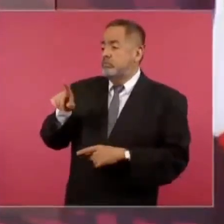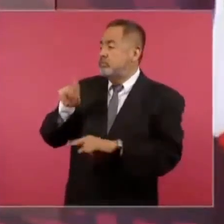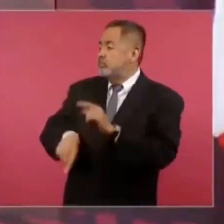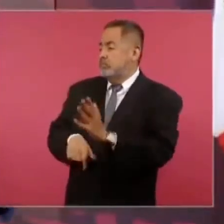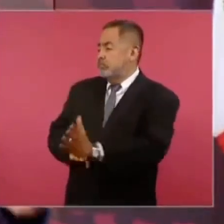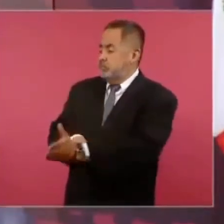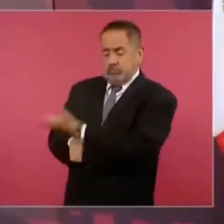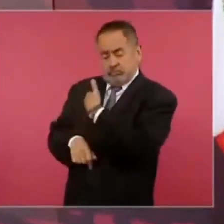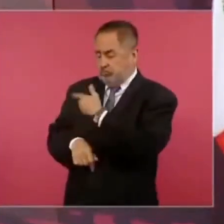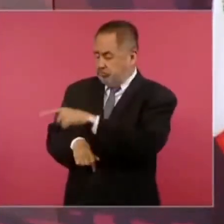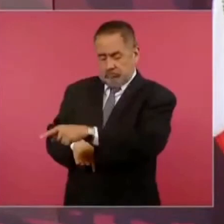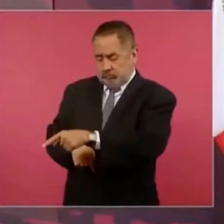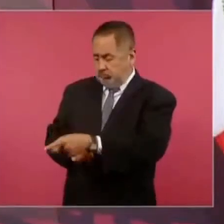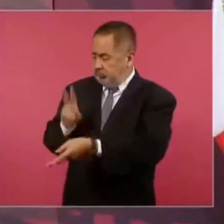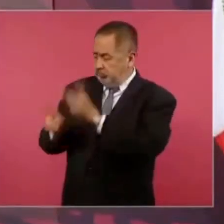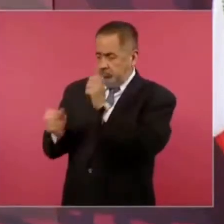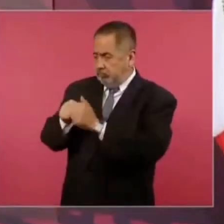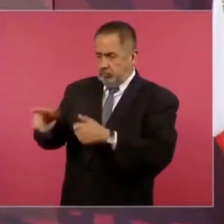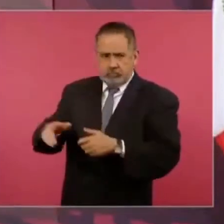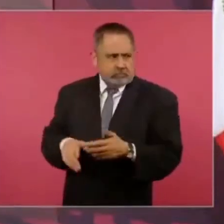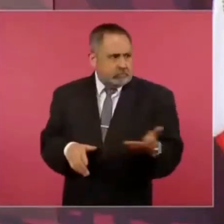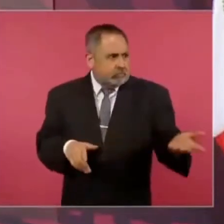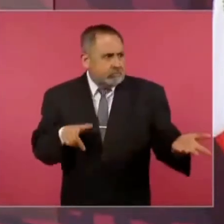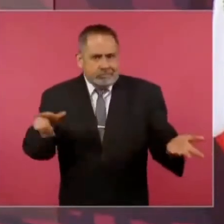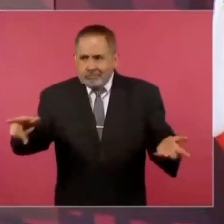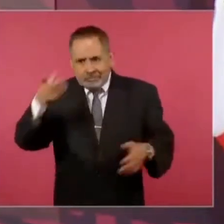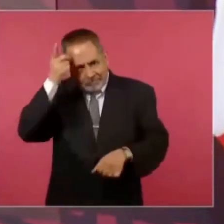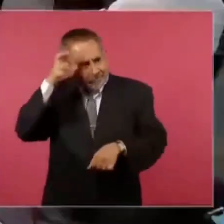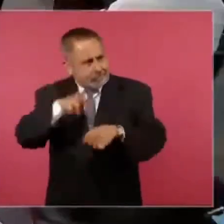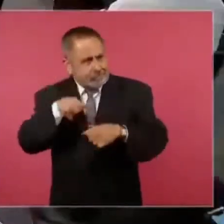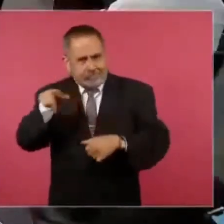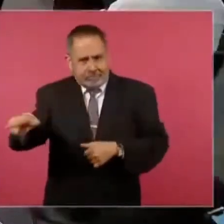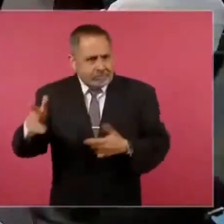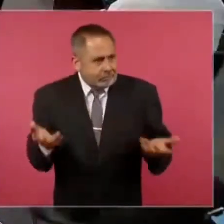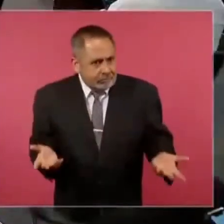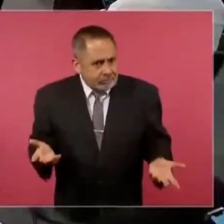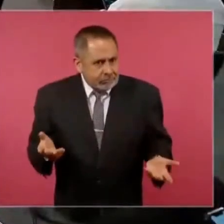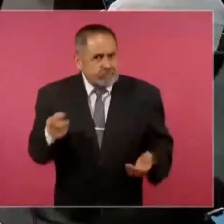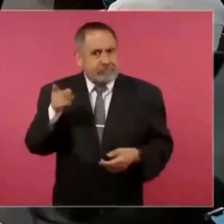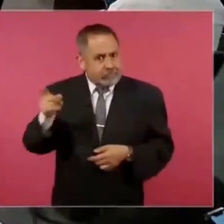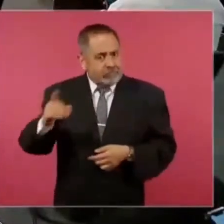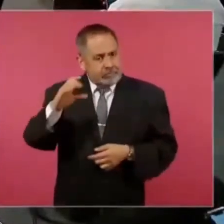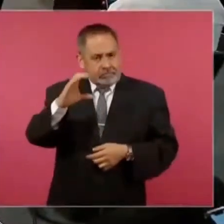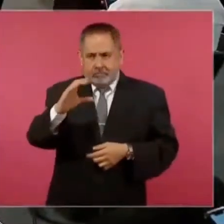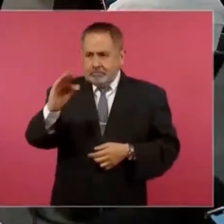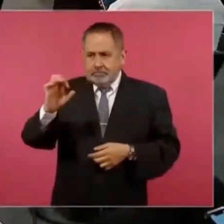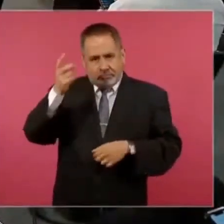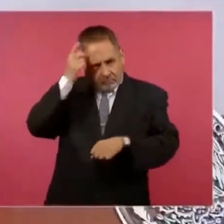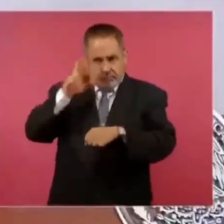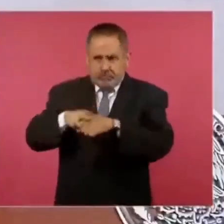Pero ¿cómo? Si es el director de la Comisión Federal de Electricidad.